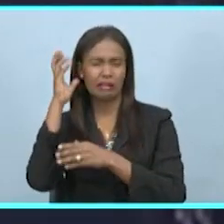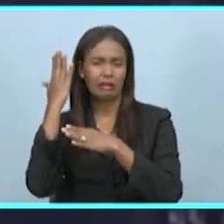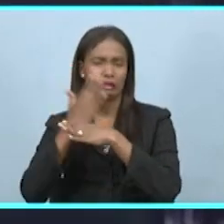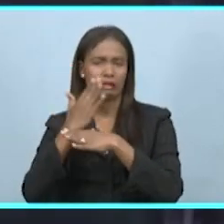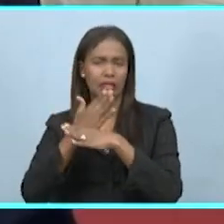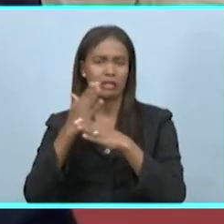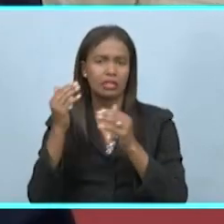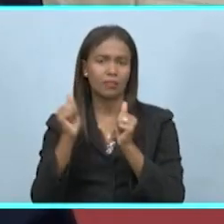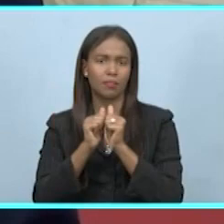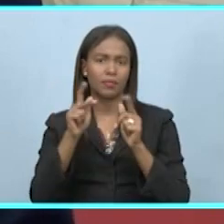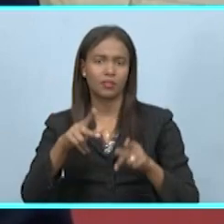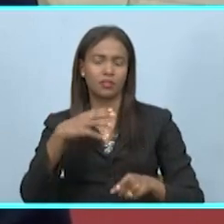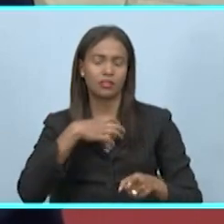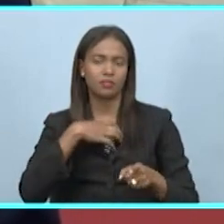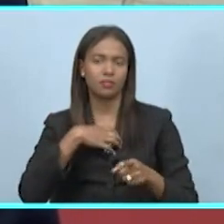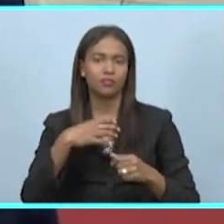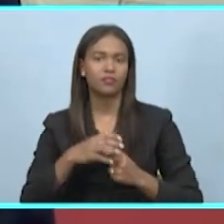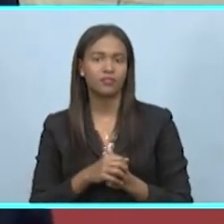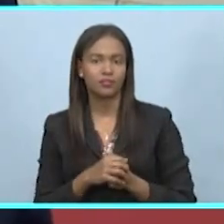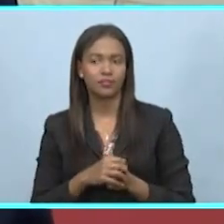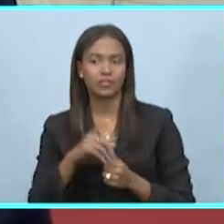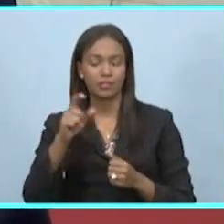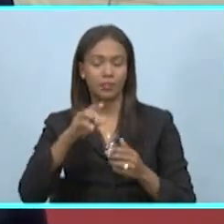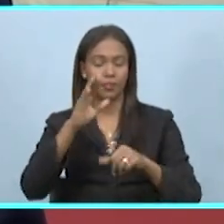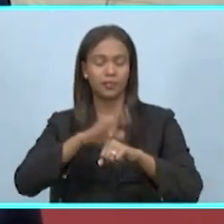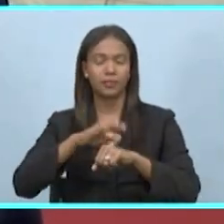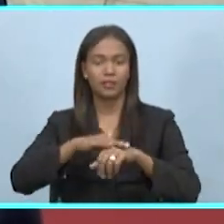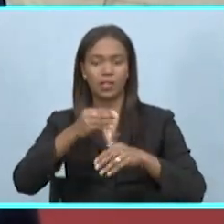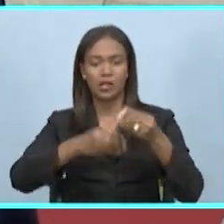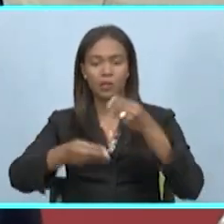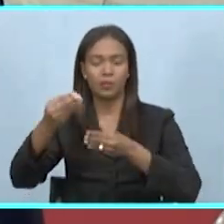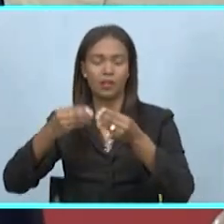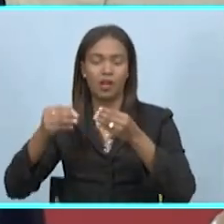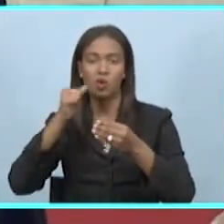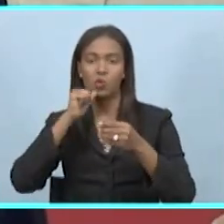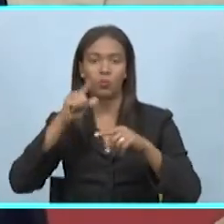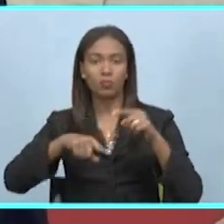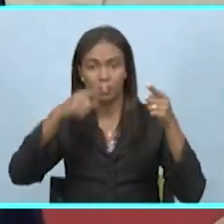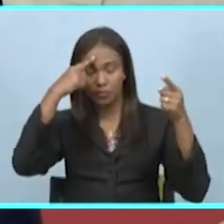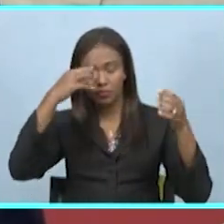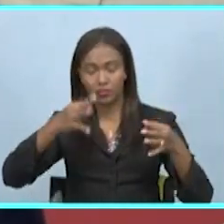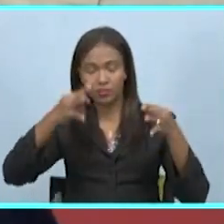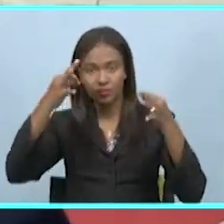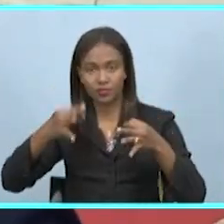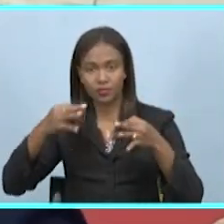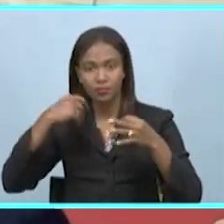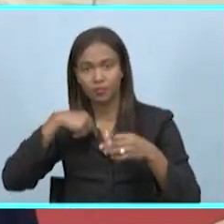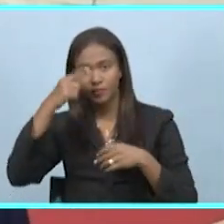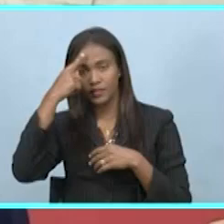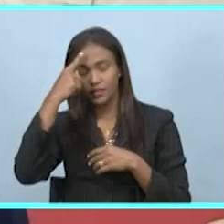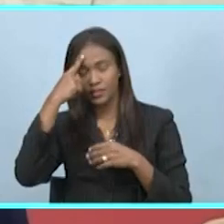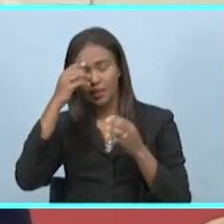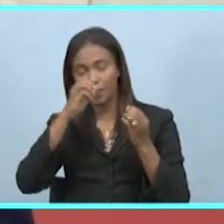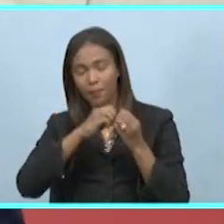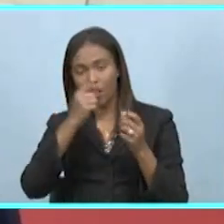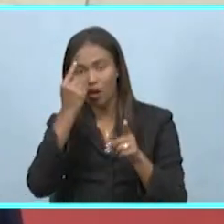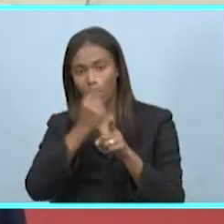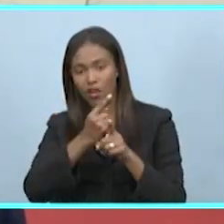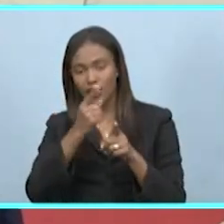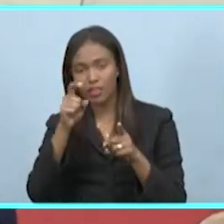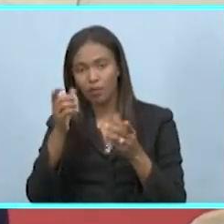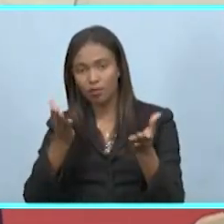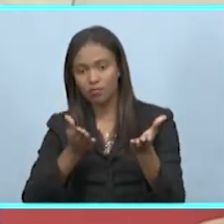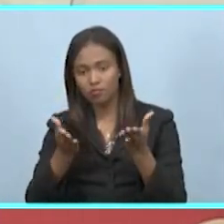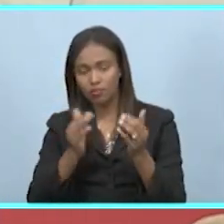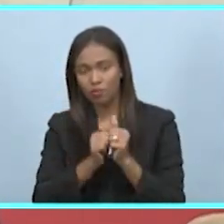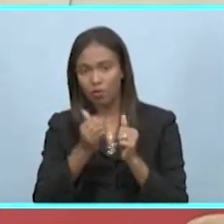de las quejas. Hay que hablar con los comerciantes, no se pueden tomar medidas unilaterales. Yo creo que lo más lógico es que se hable con